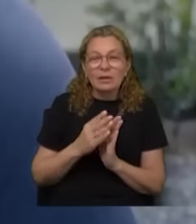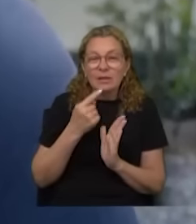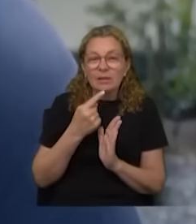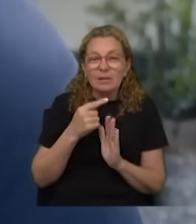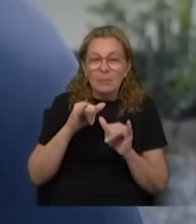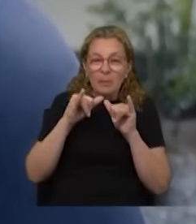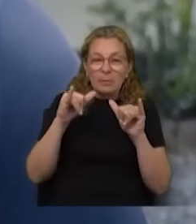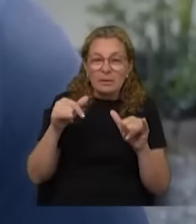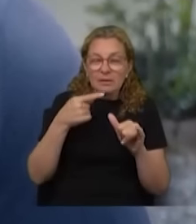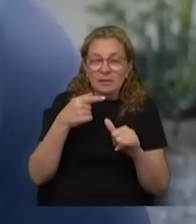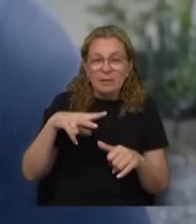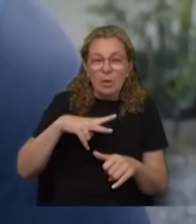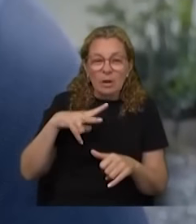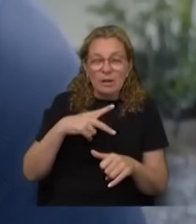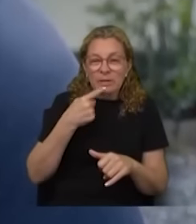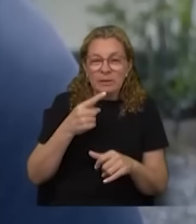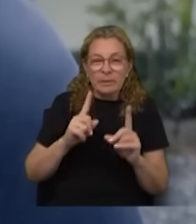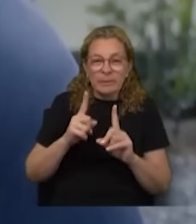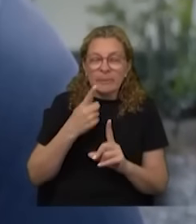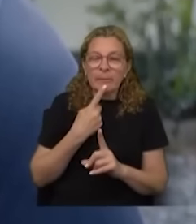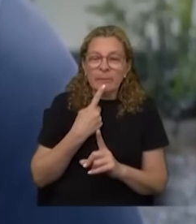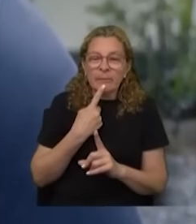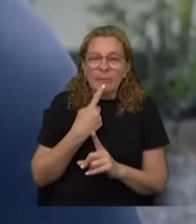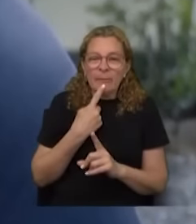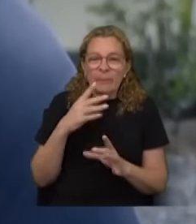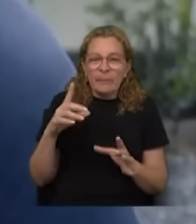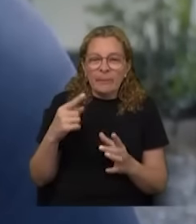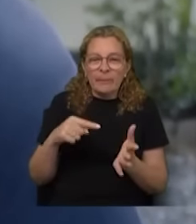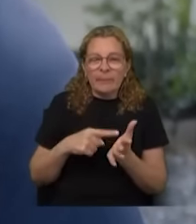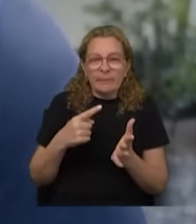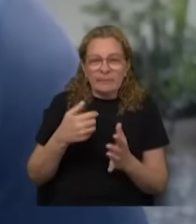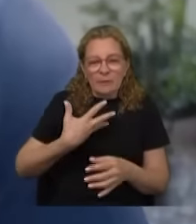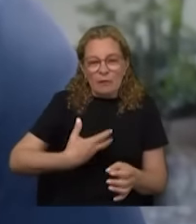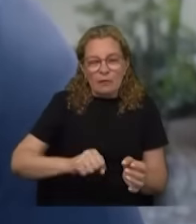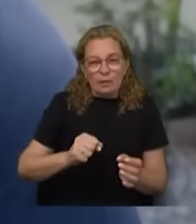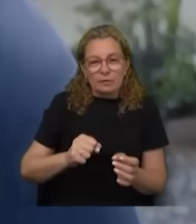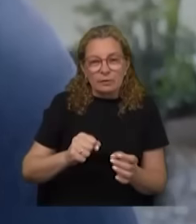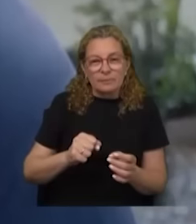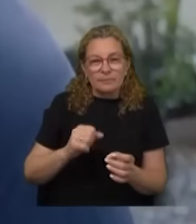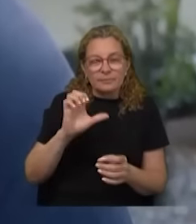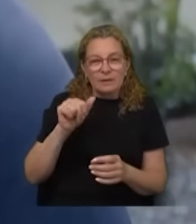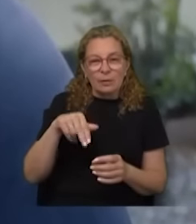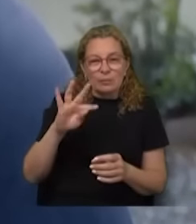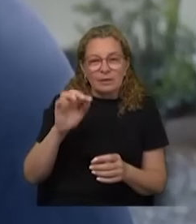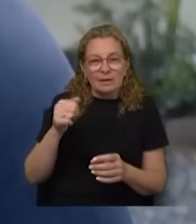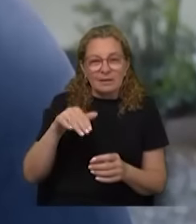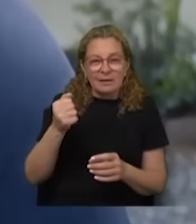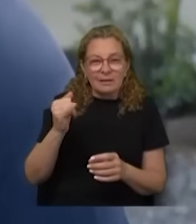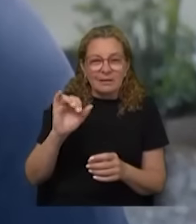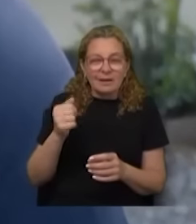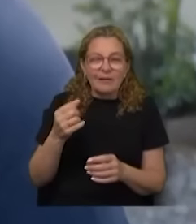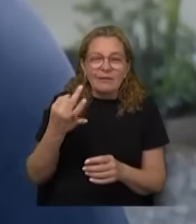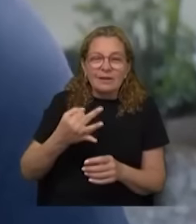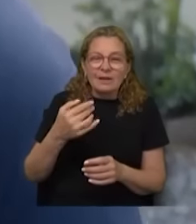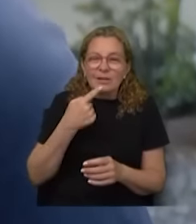promulgan a través del colegio sobre todo con algunas políticas puntuales vinculadas por ejemplo al aborto y la eutanasia Qué mirada tien sobre eso en realidad